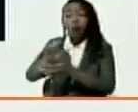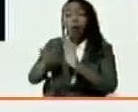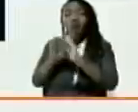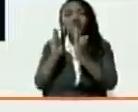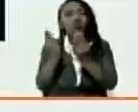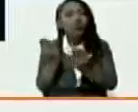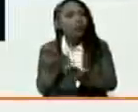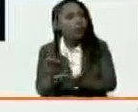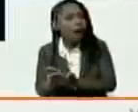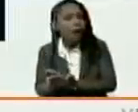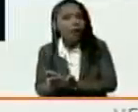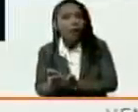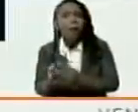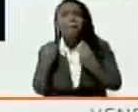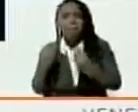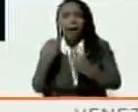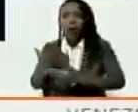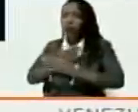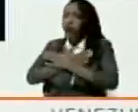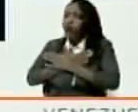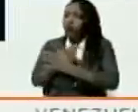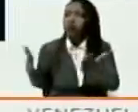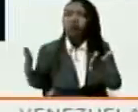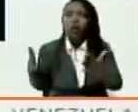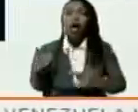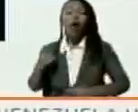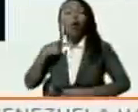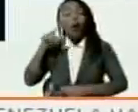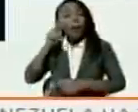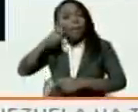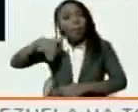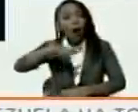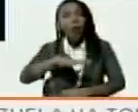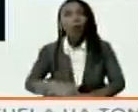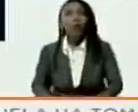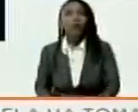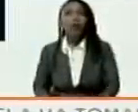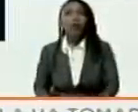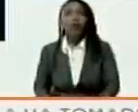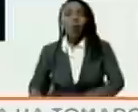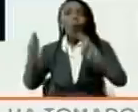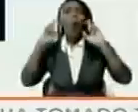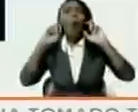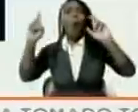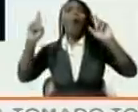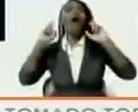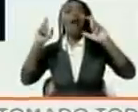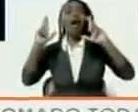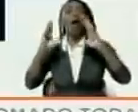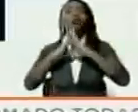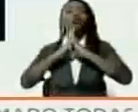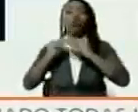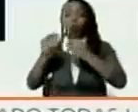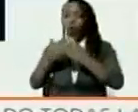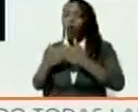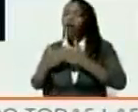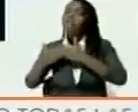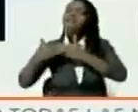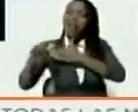mundial para colaborar con el pueblo. Ojalá todos demos un paso al